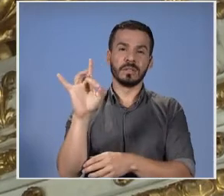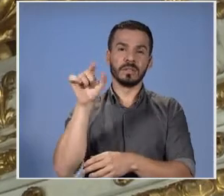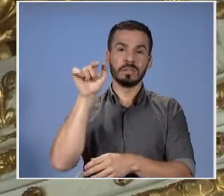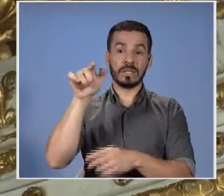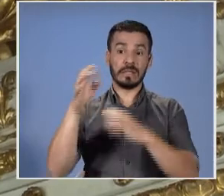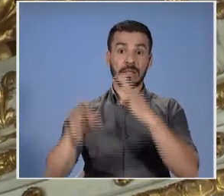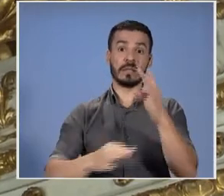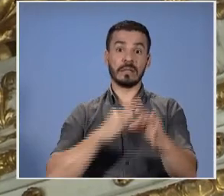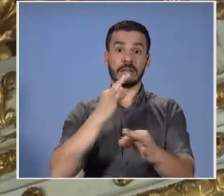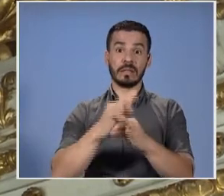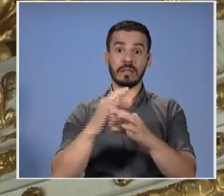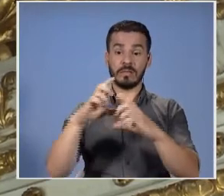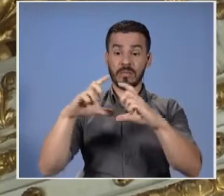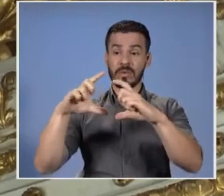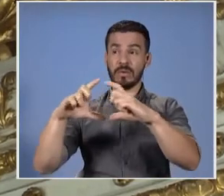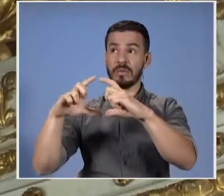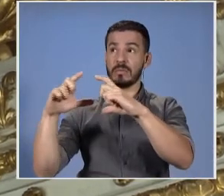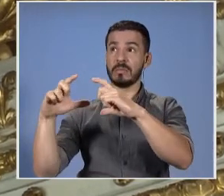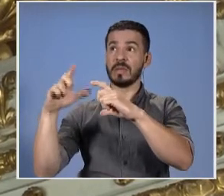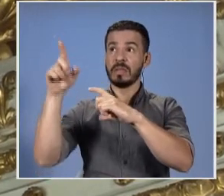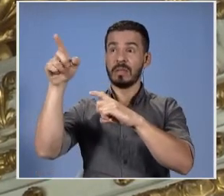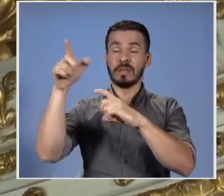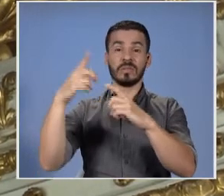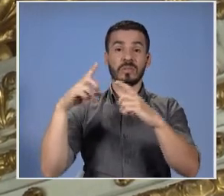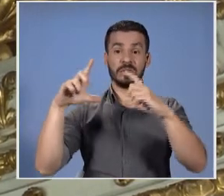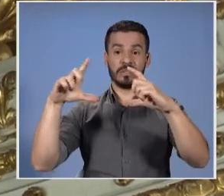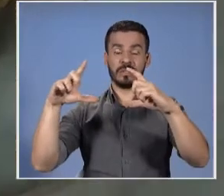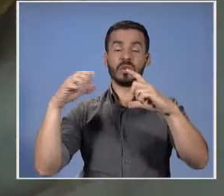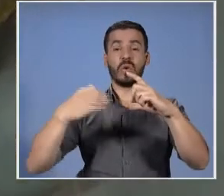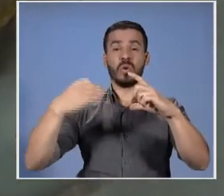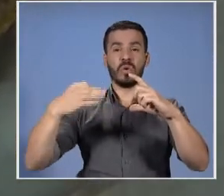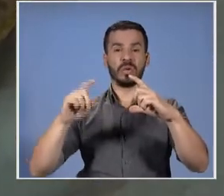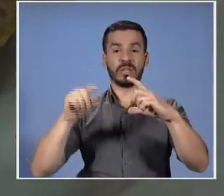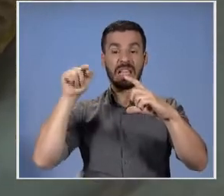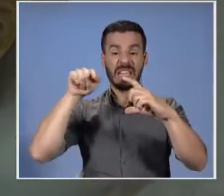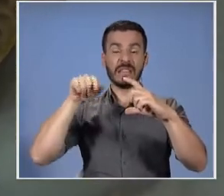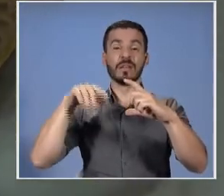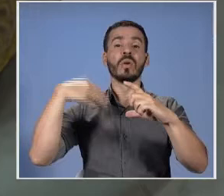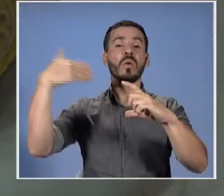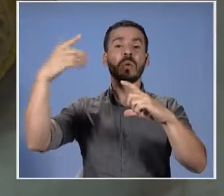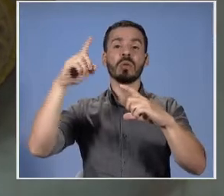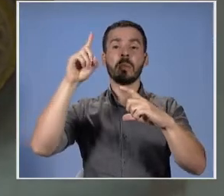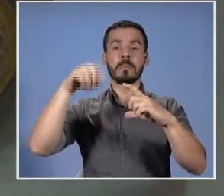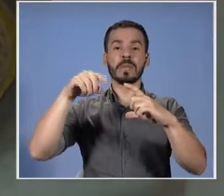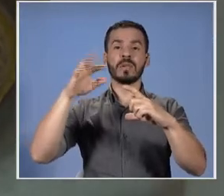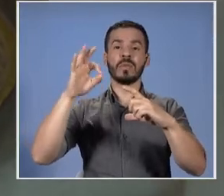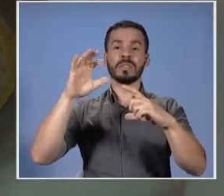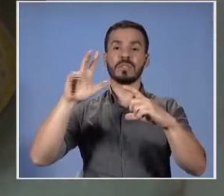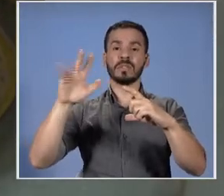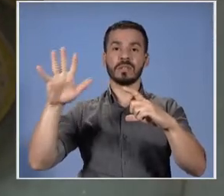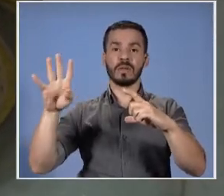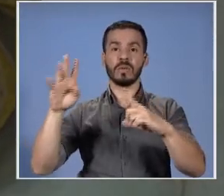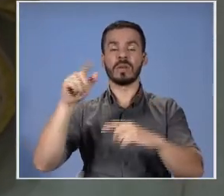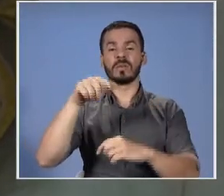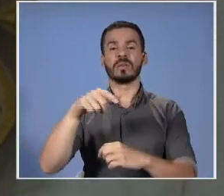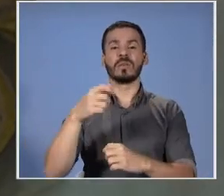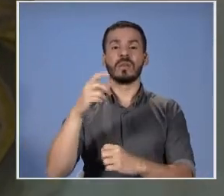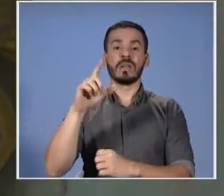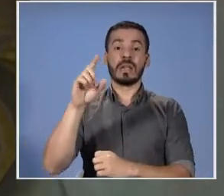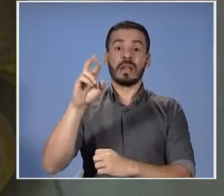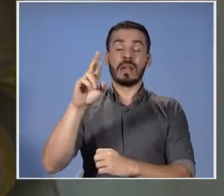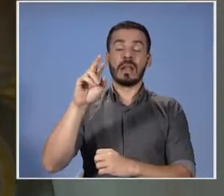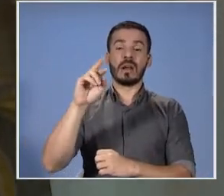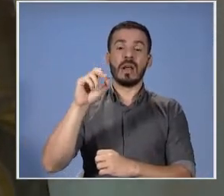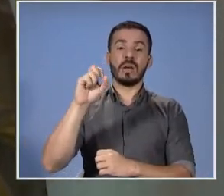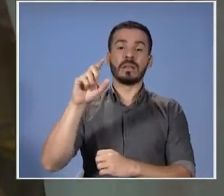Este tipo de medallones que vemos no son los originales, estos son de 1934, son obras de Antolín Chinchilla, artista